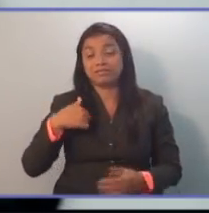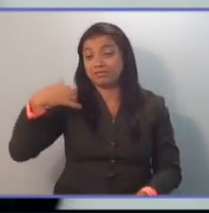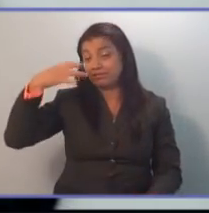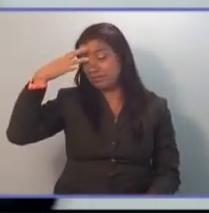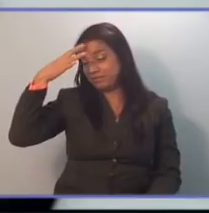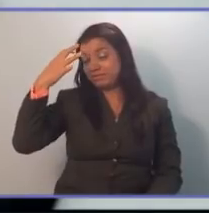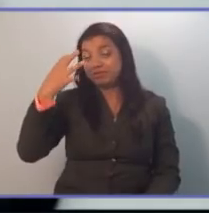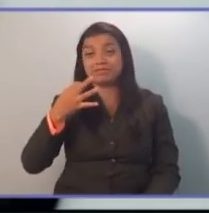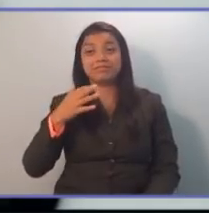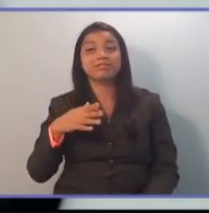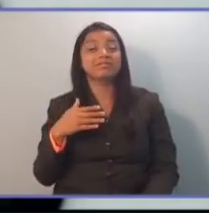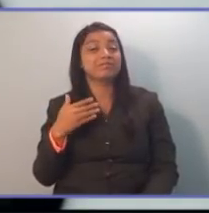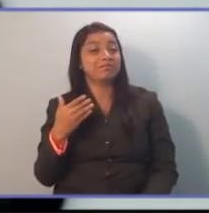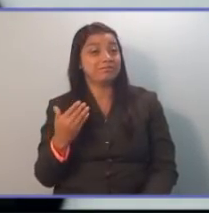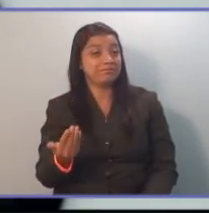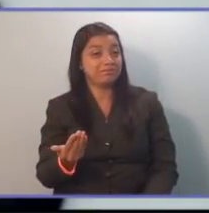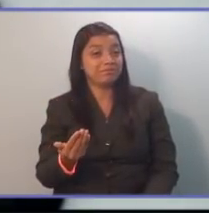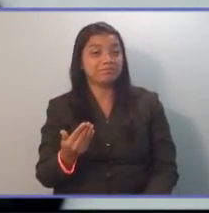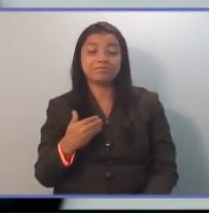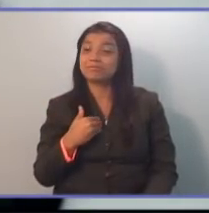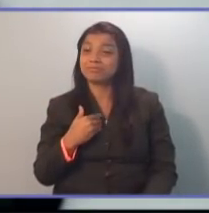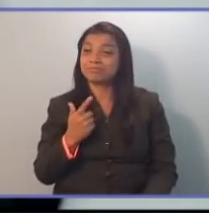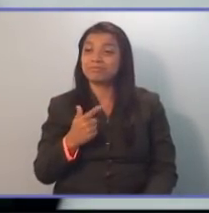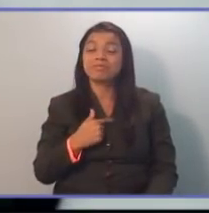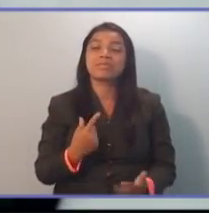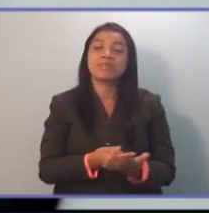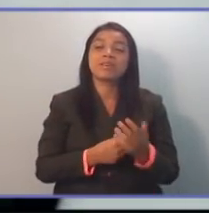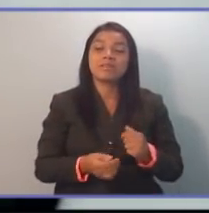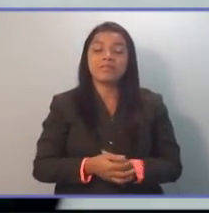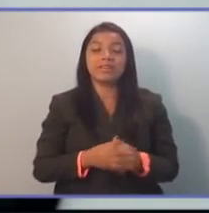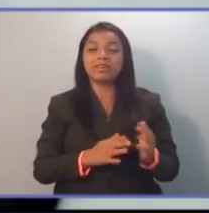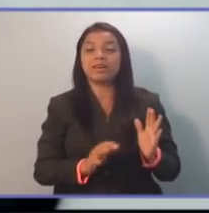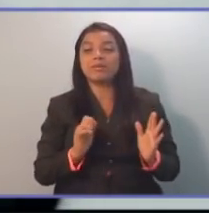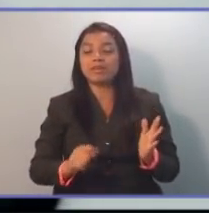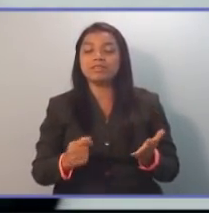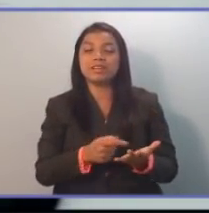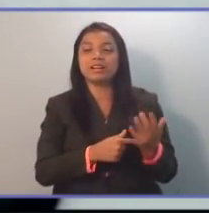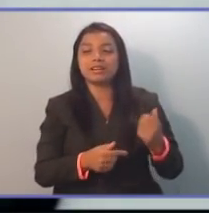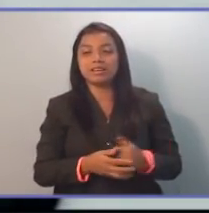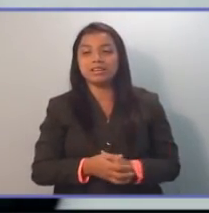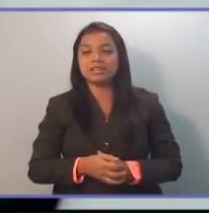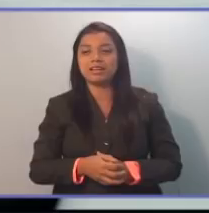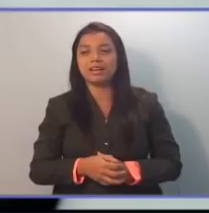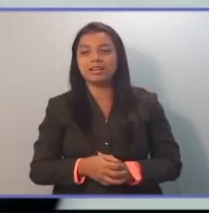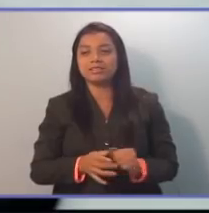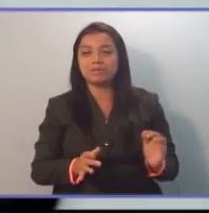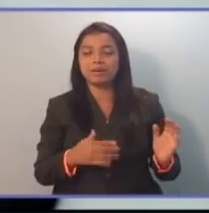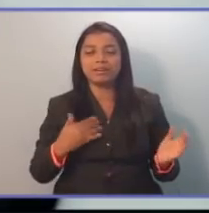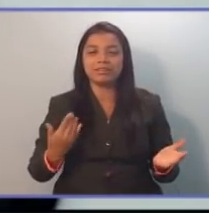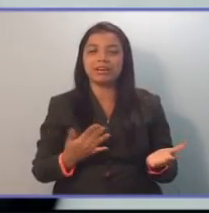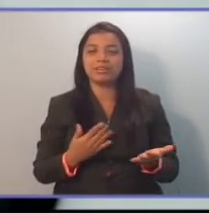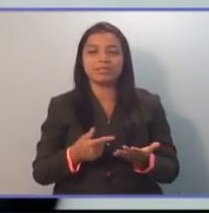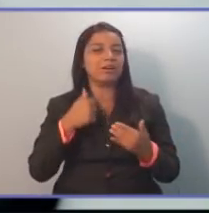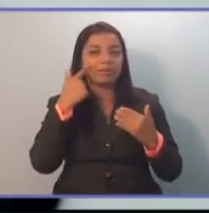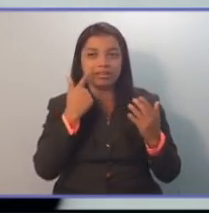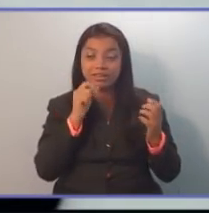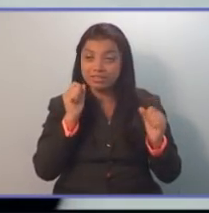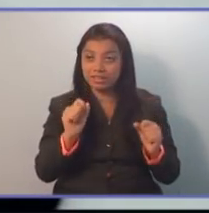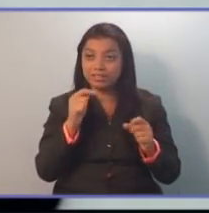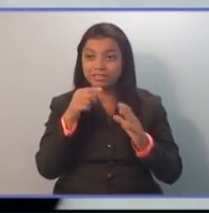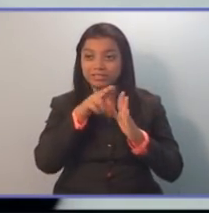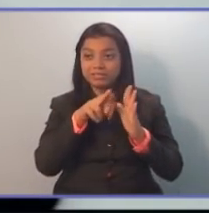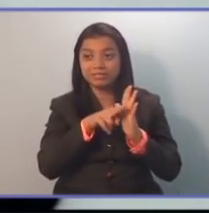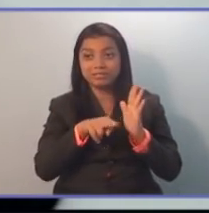y porque así es, nadie puede imputarme hechos que puedan señalarme como inmorales.